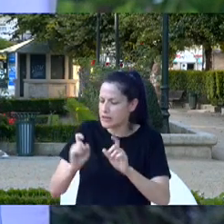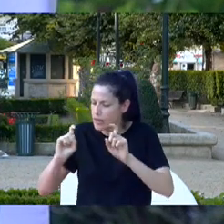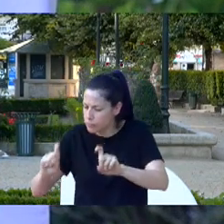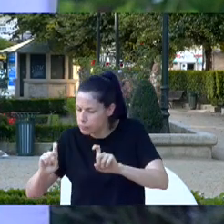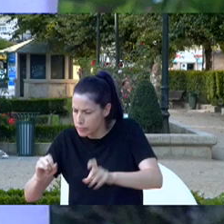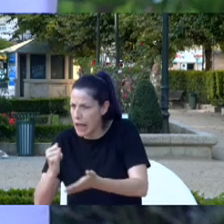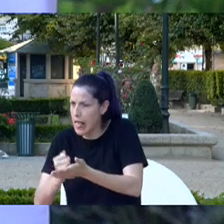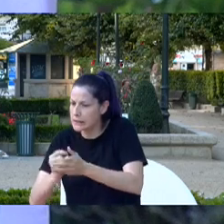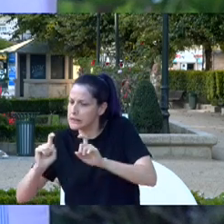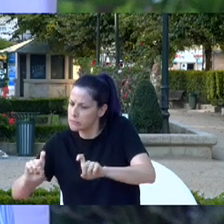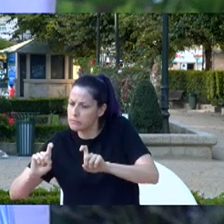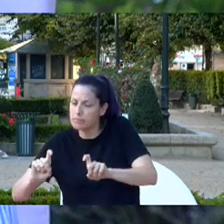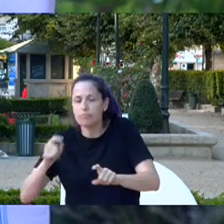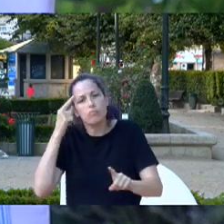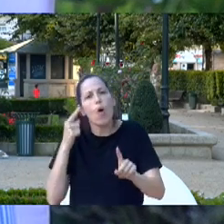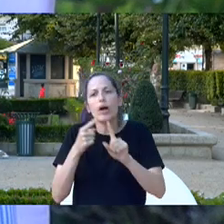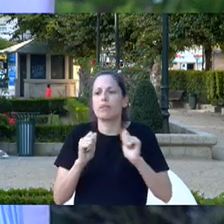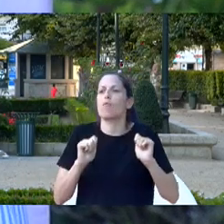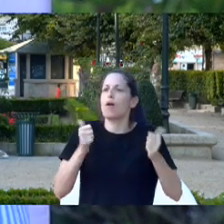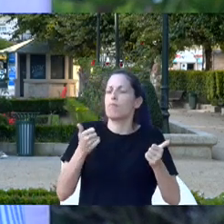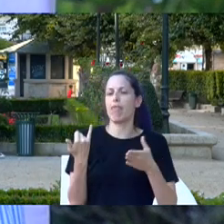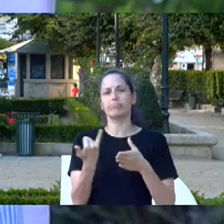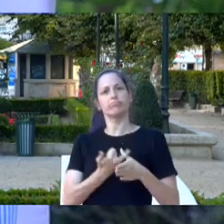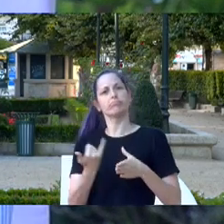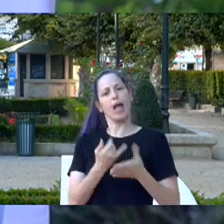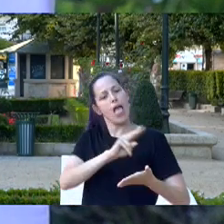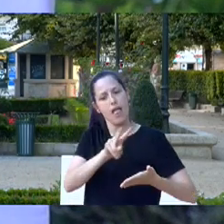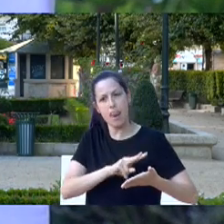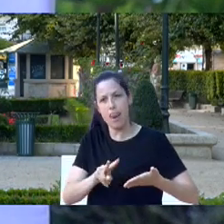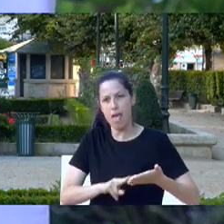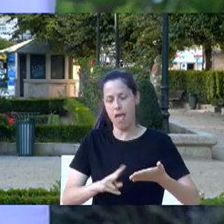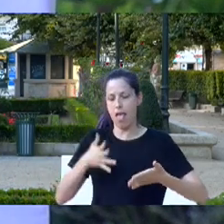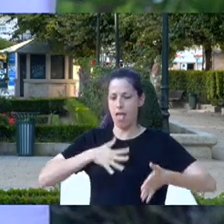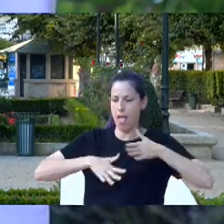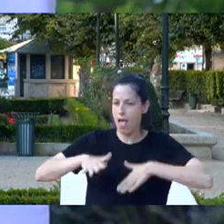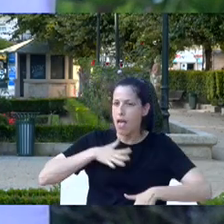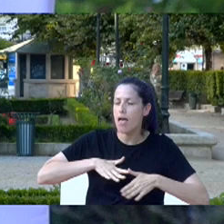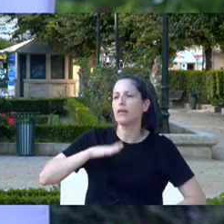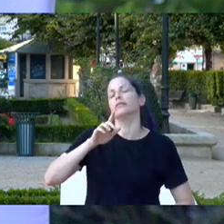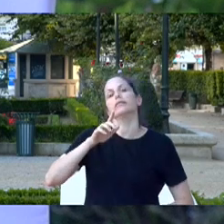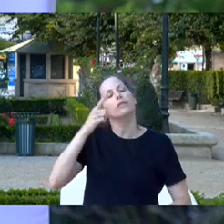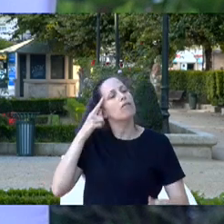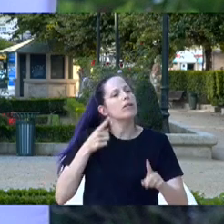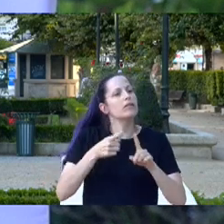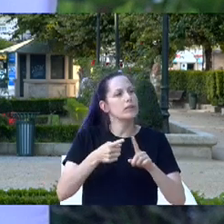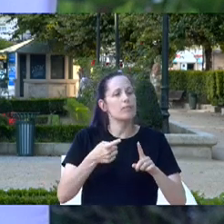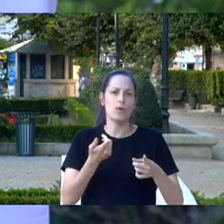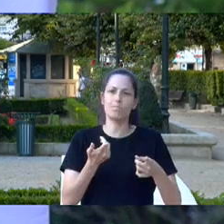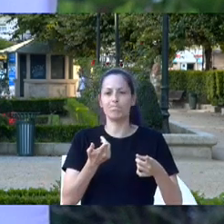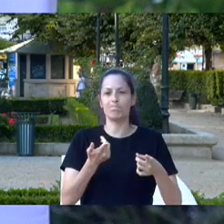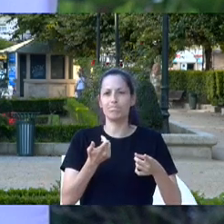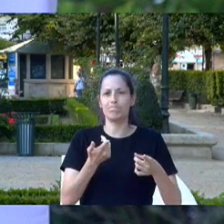que empecen a manexarse, a leer, a instruirse como medio para